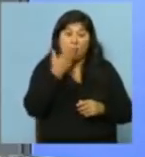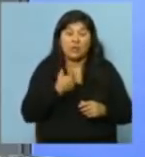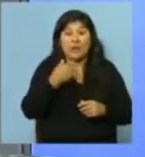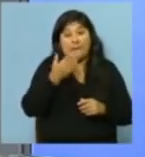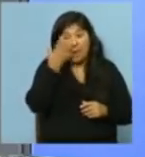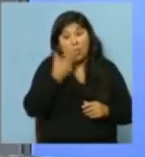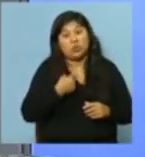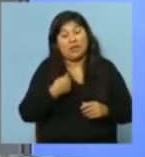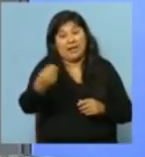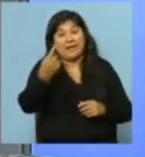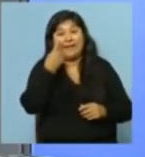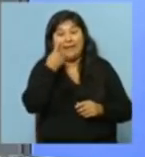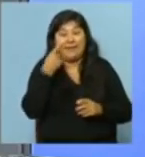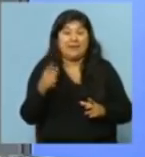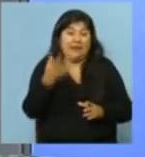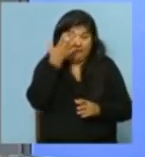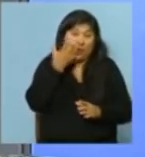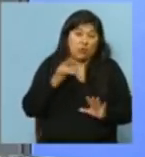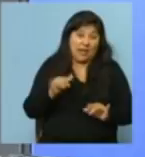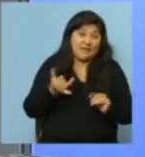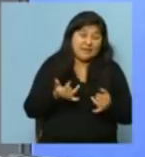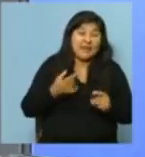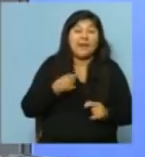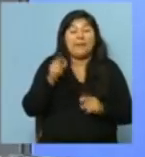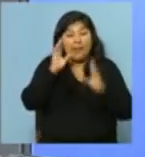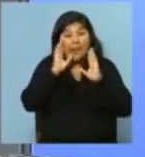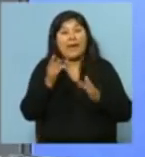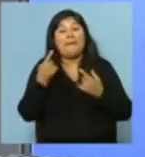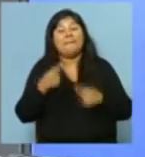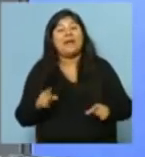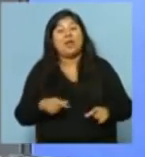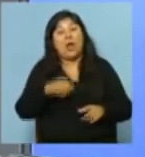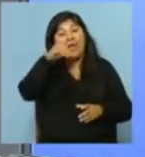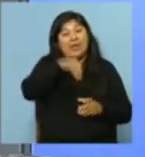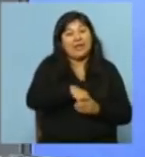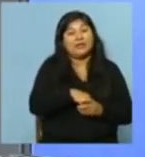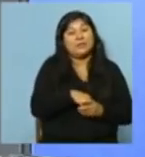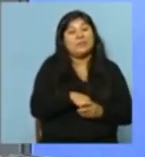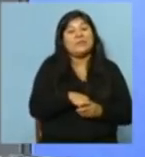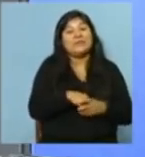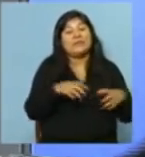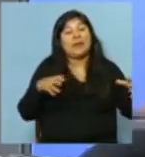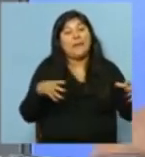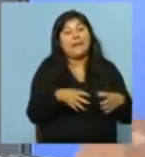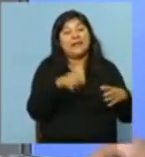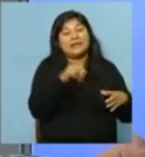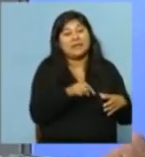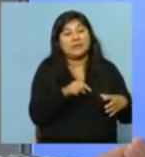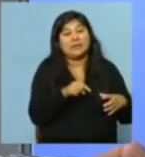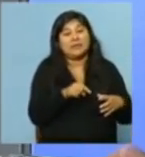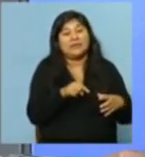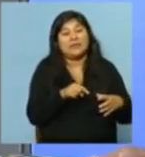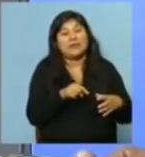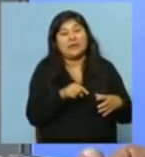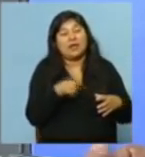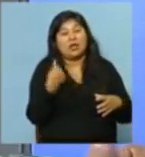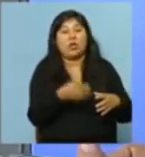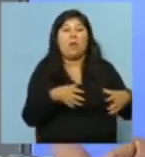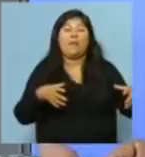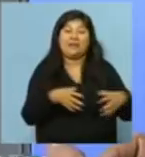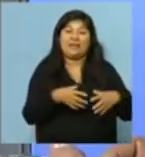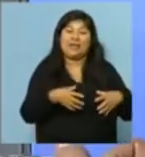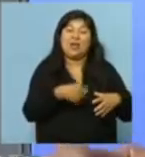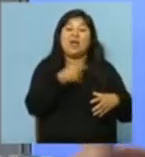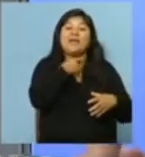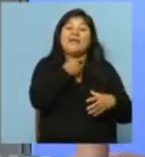intendente Obviamente que sería uno de los desafíos que me gustaría encarar pero en mi partido hoy creo que tenemos objetivos mayores que